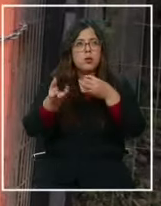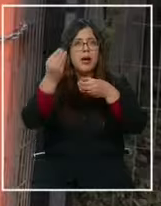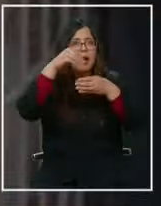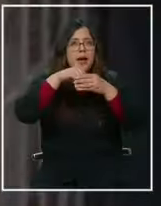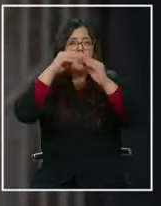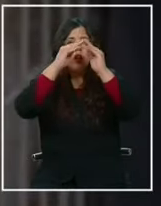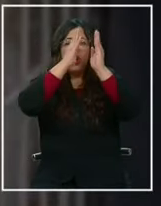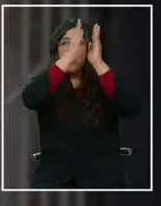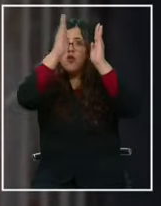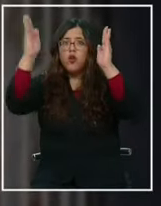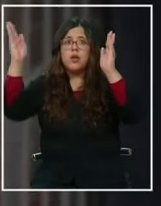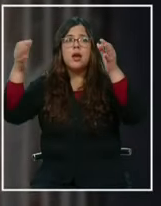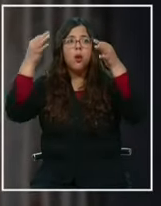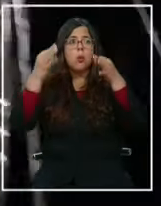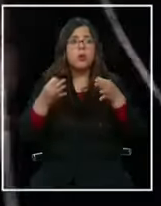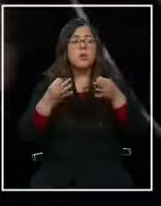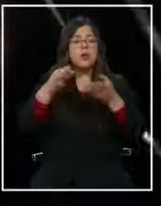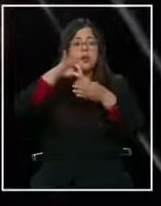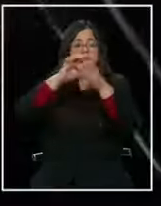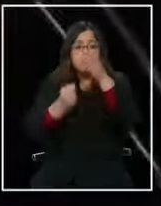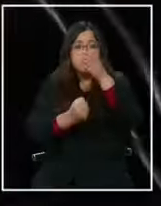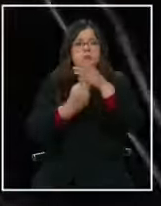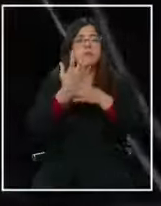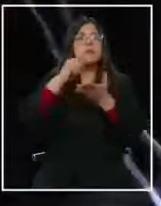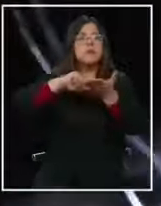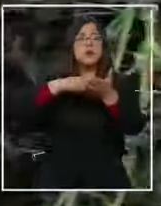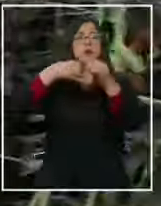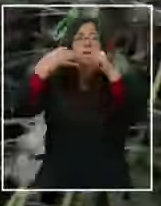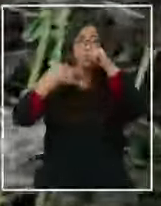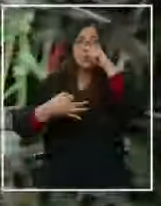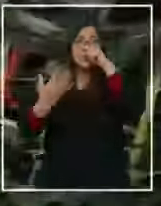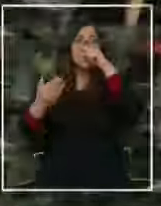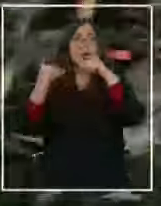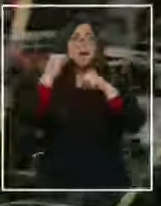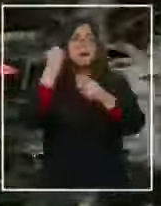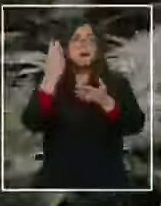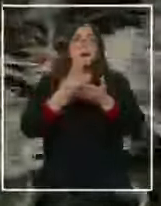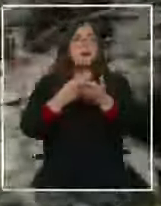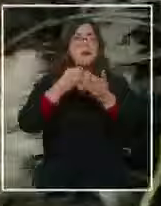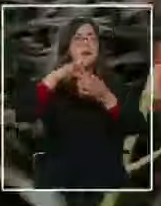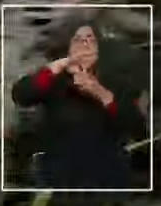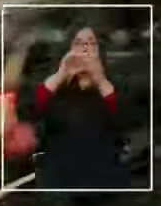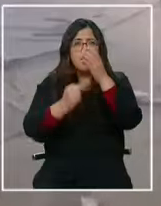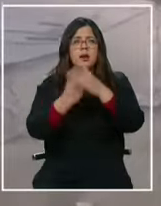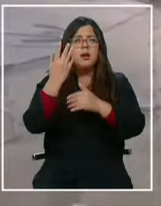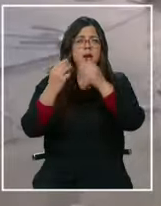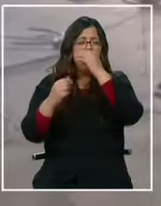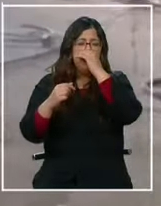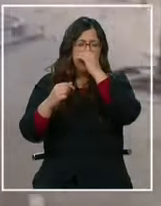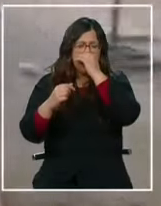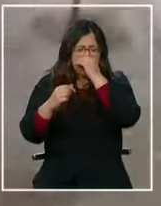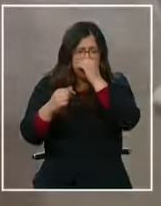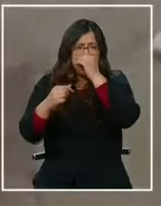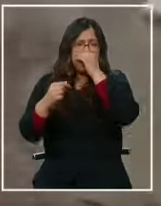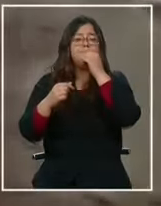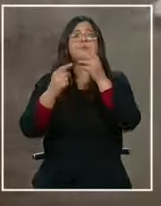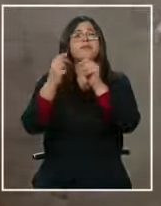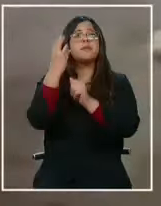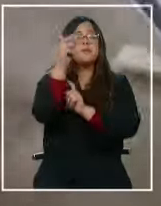galpón mantenían oculta una plantación de alta tecnología con casi 3.000 plantas de marihuana custodiadas por estos